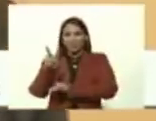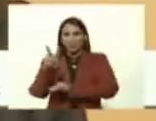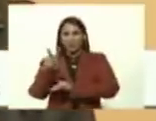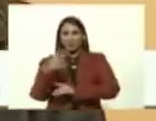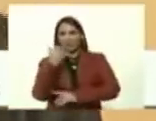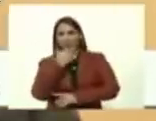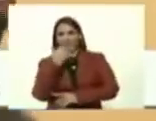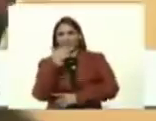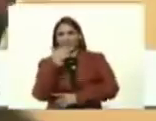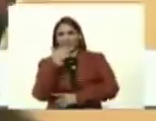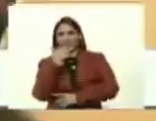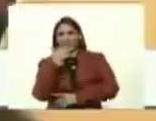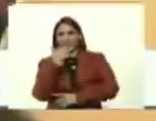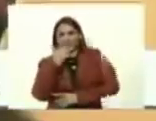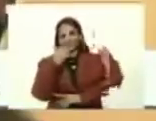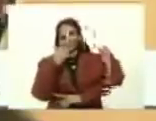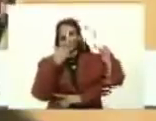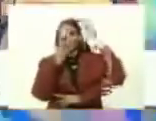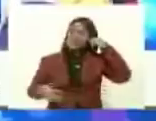Era un